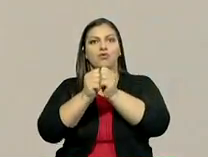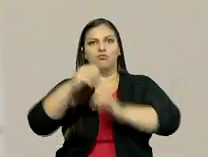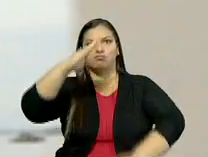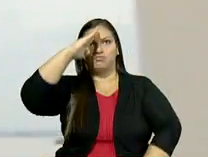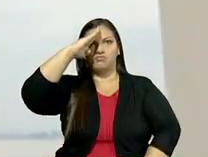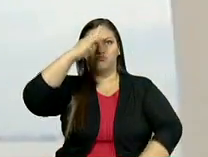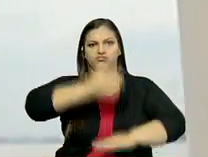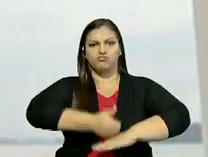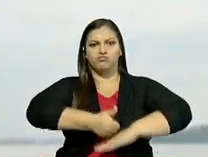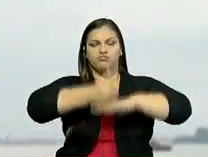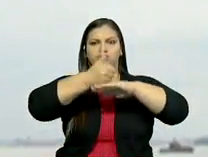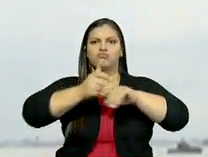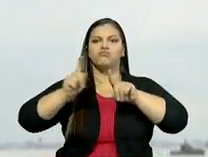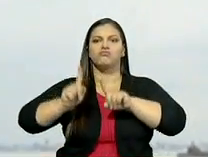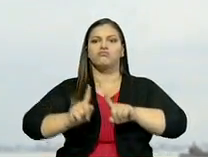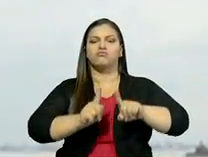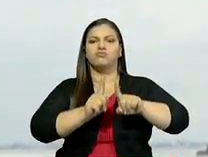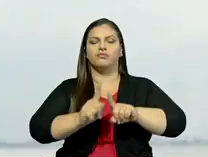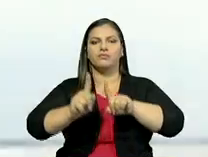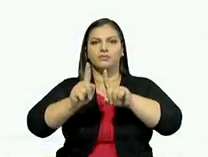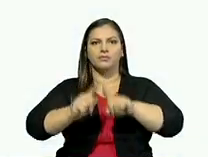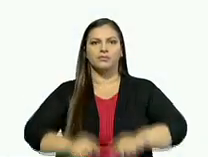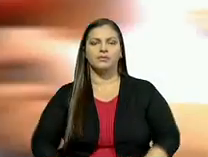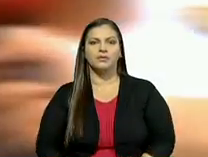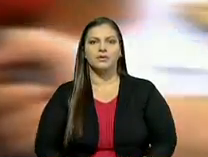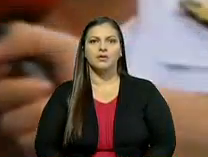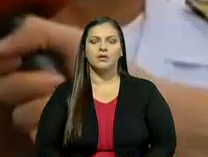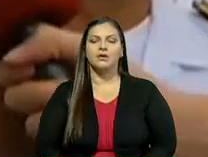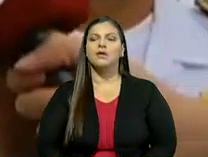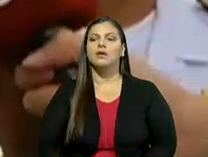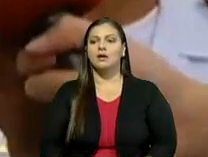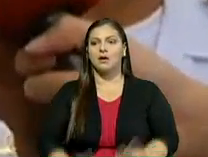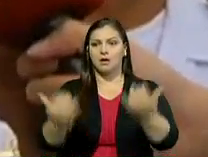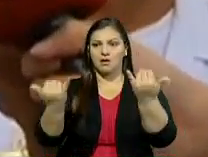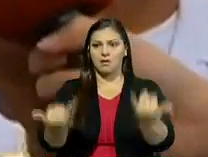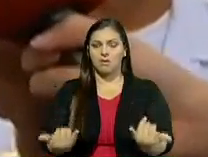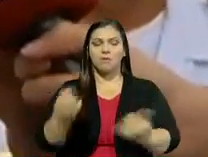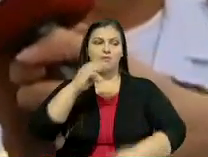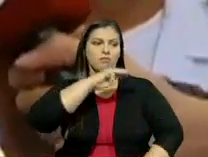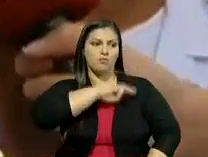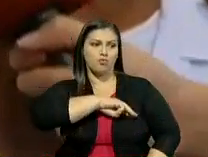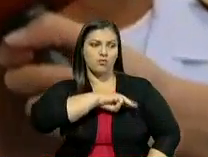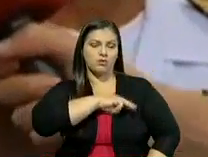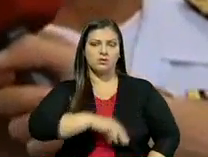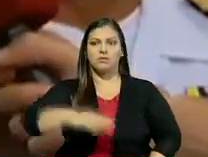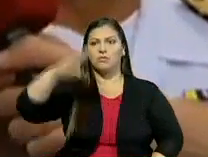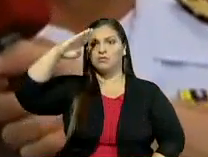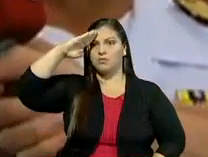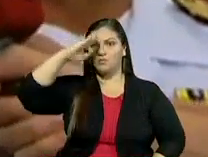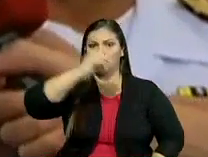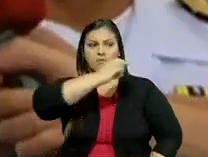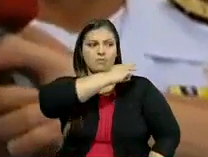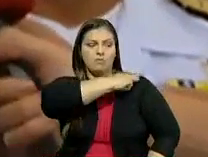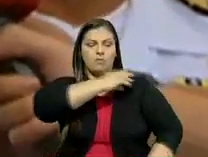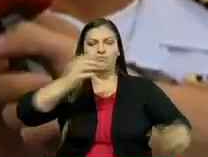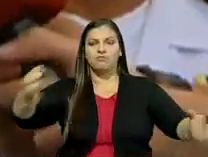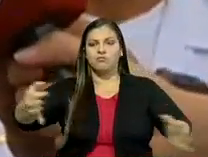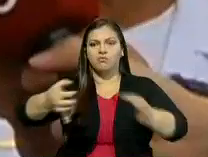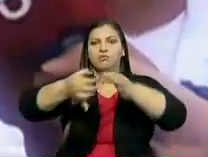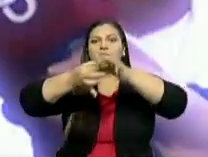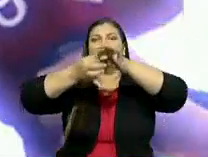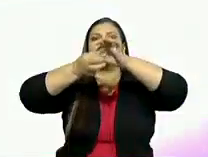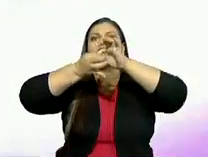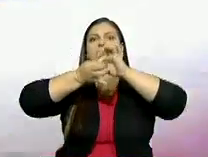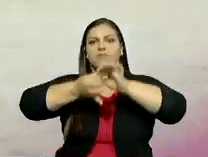coincidencia permanente, la alianza entre Guayaquil y la Armada ya se ha vuelto tradicional. Ha sido un éxito, cada versión es mejor